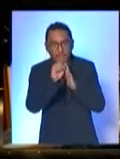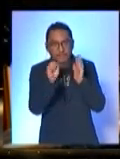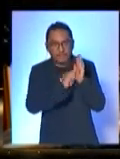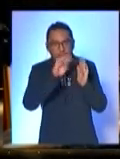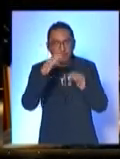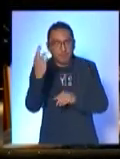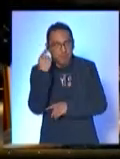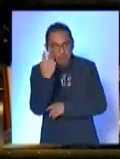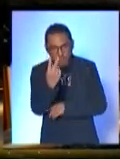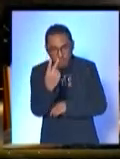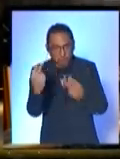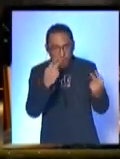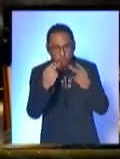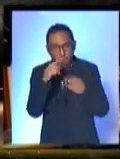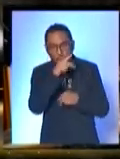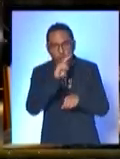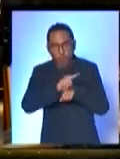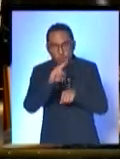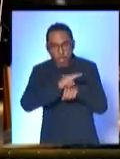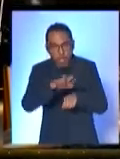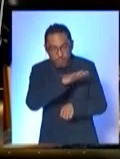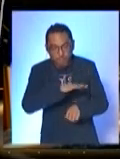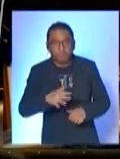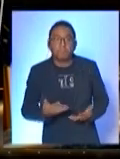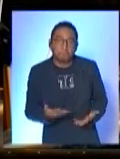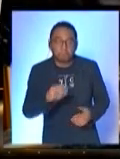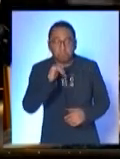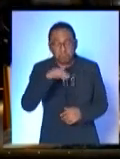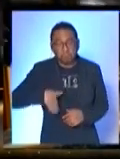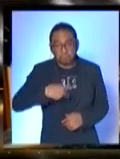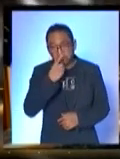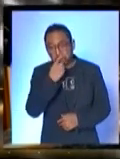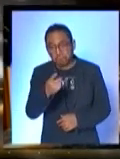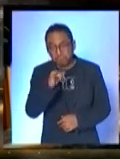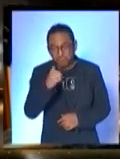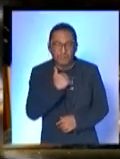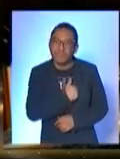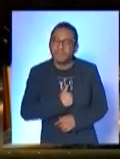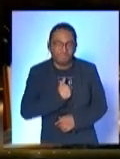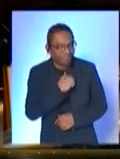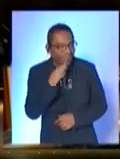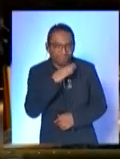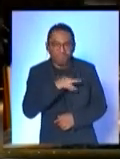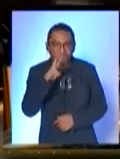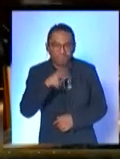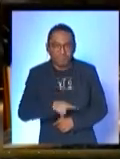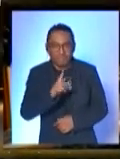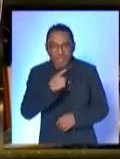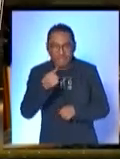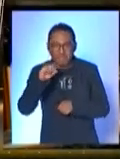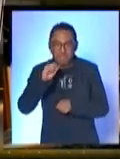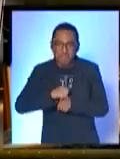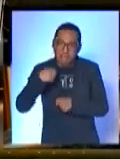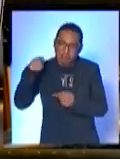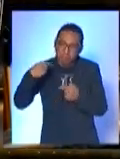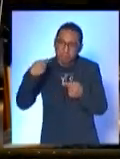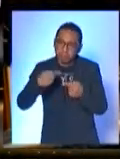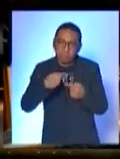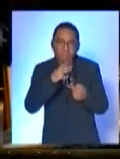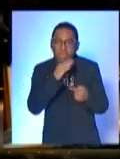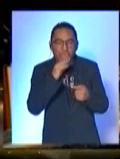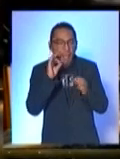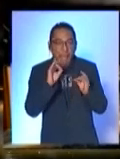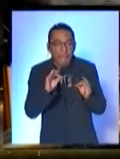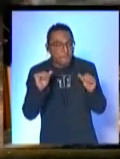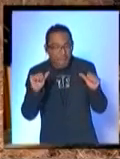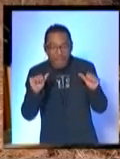de Radio y Televisión acá en la Perla del Copaticio. Y bien, como tú lo comentas, lamentablemente, después de unas semanas de estar sin incidencia de